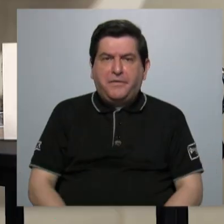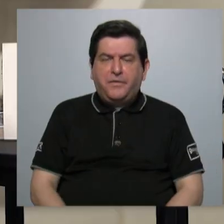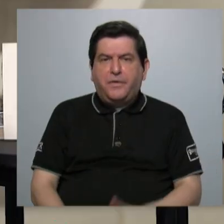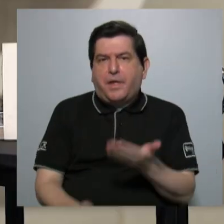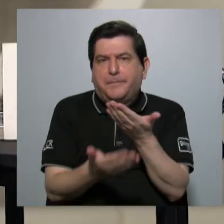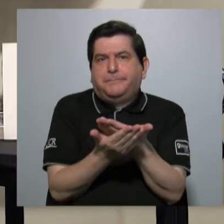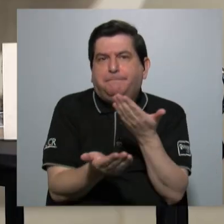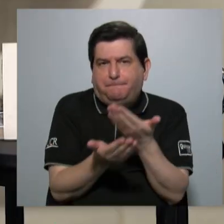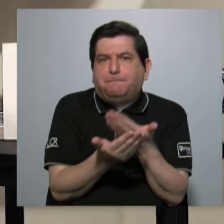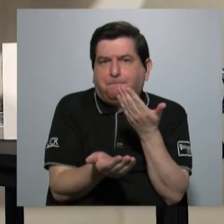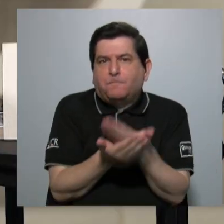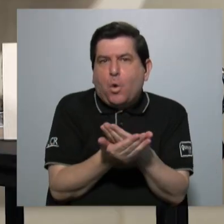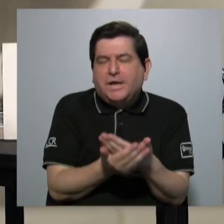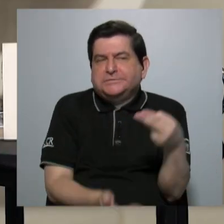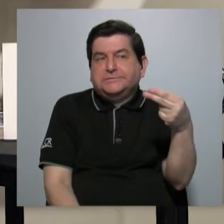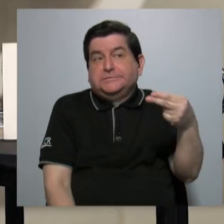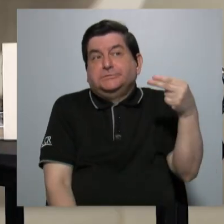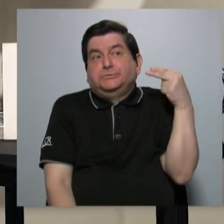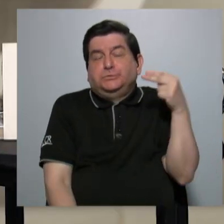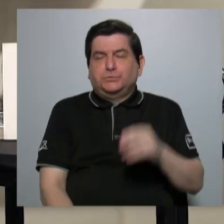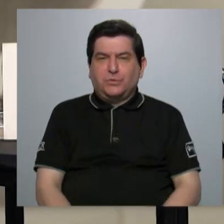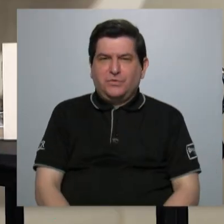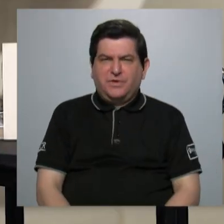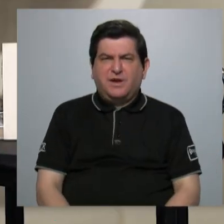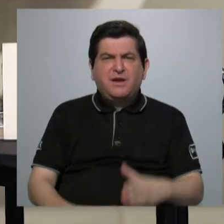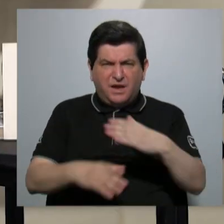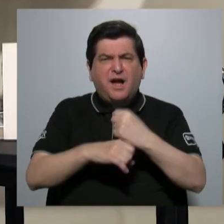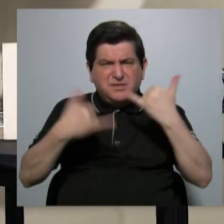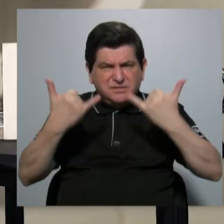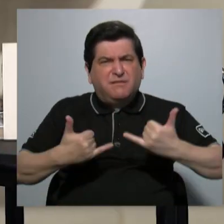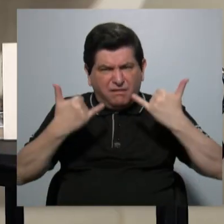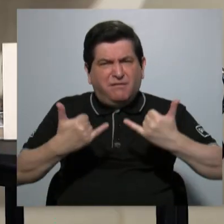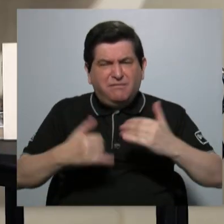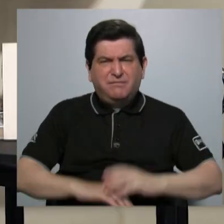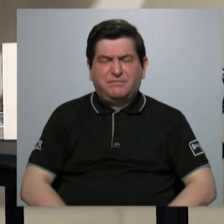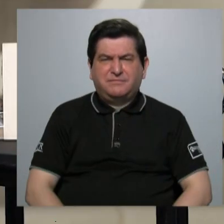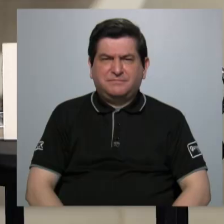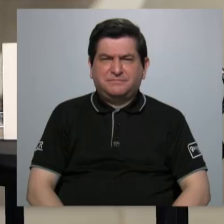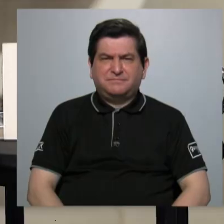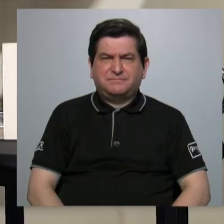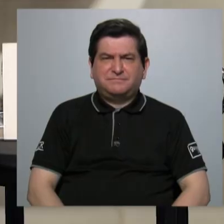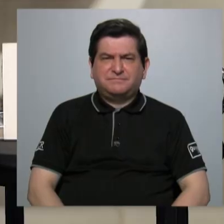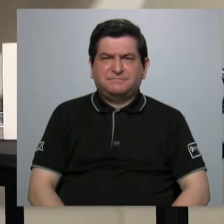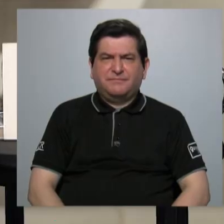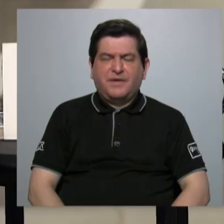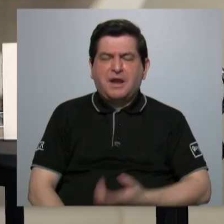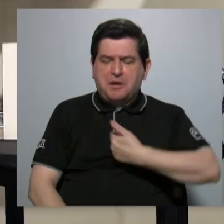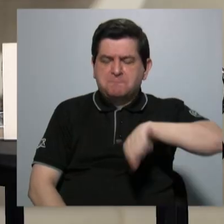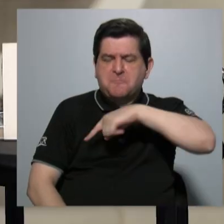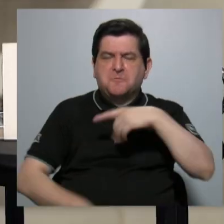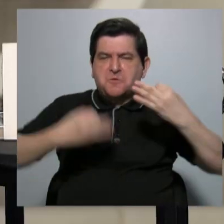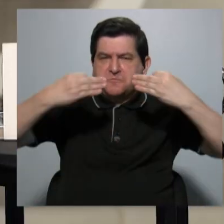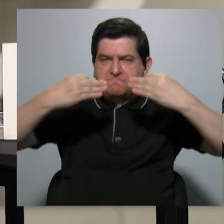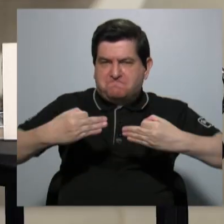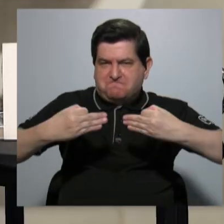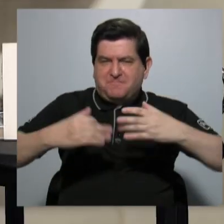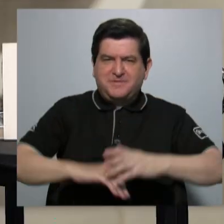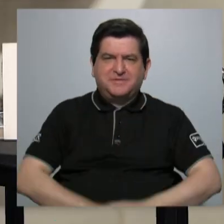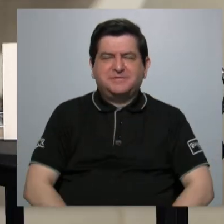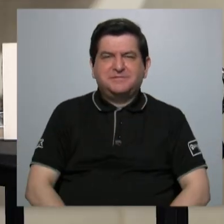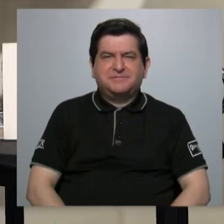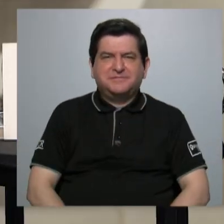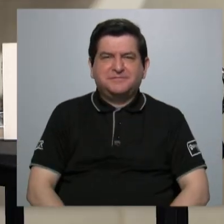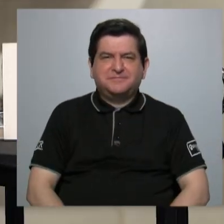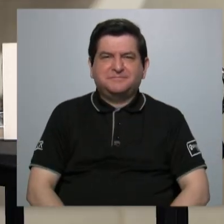muestra de histórica, ¿no? Porque se están haciendo. Y entonces decidimos